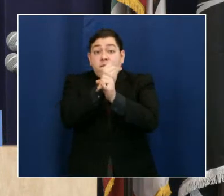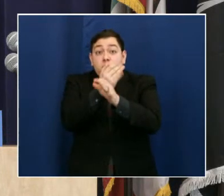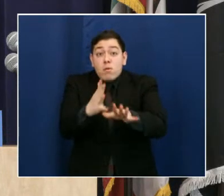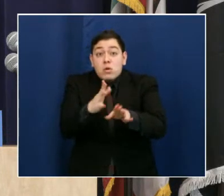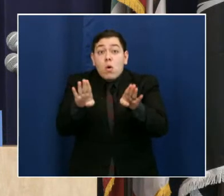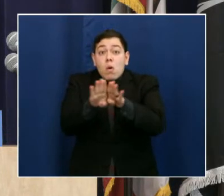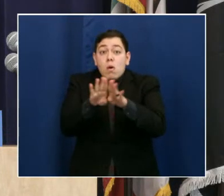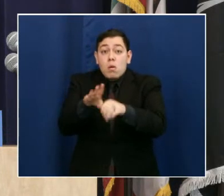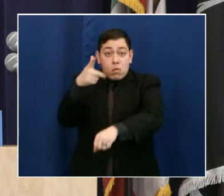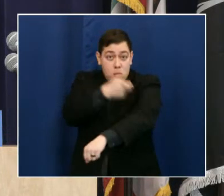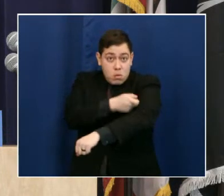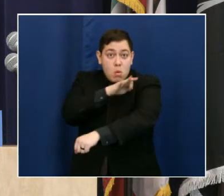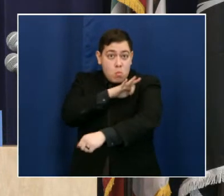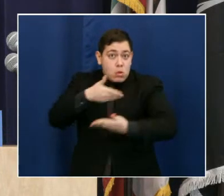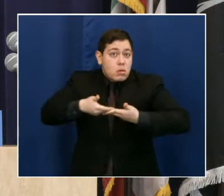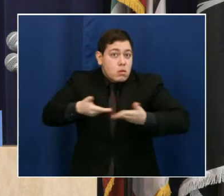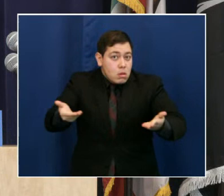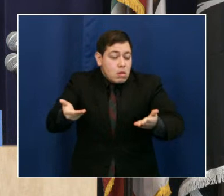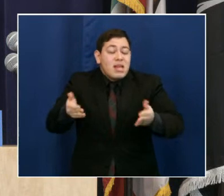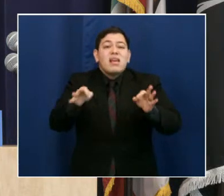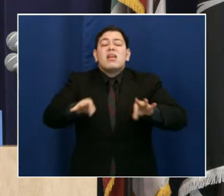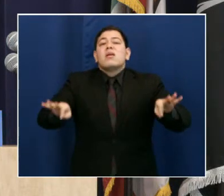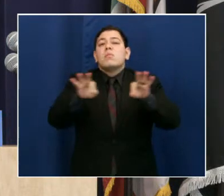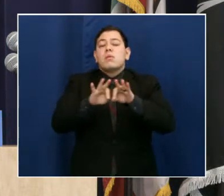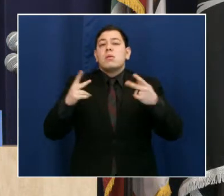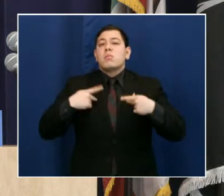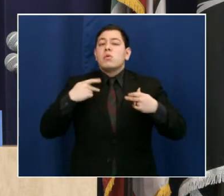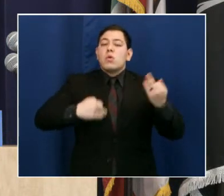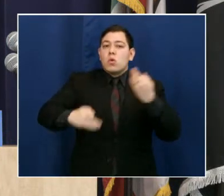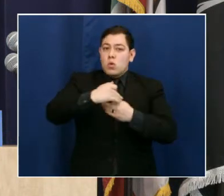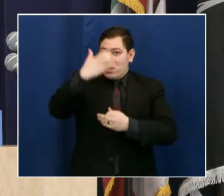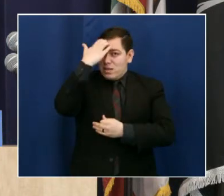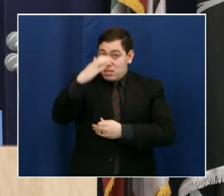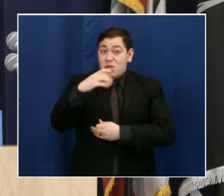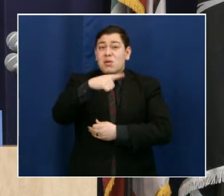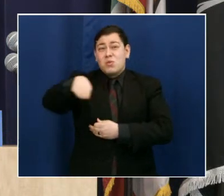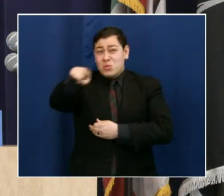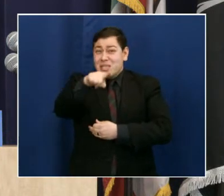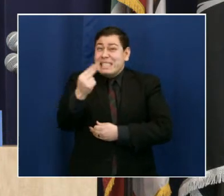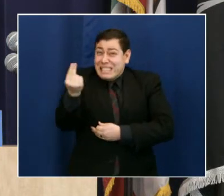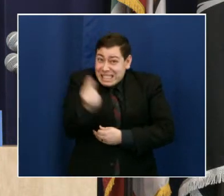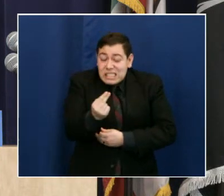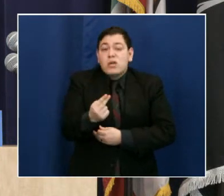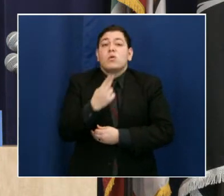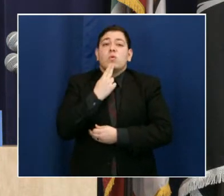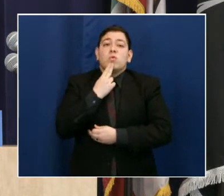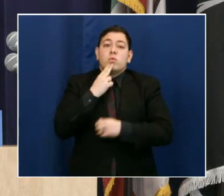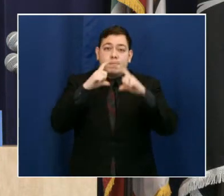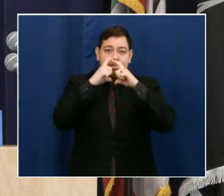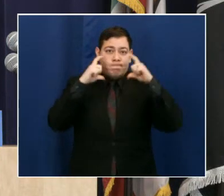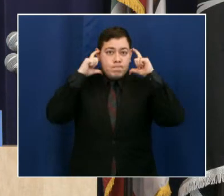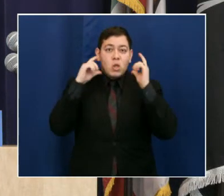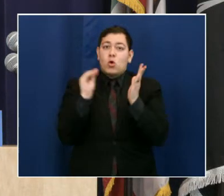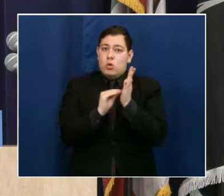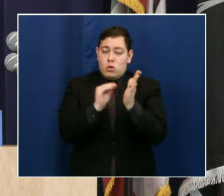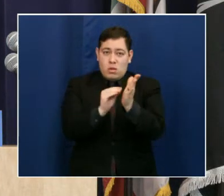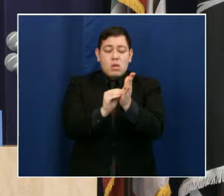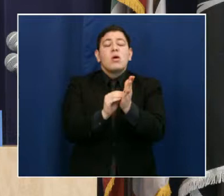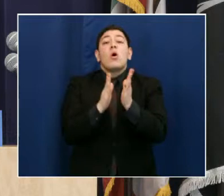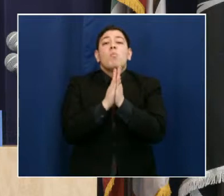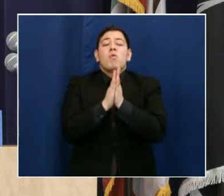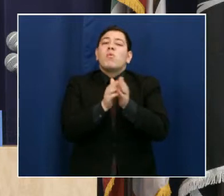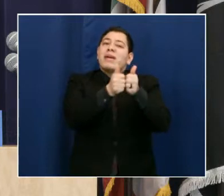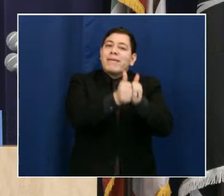distribución. Ocupamos que las personas entiendan que sigan todavía usando sus máscaras, que estén con